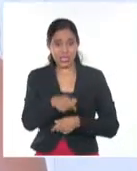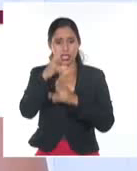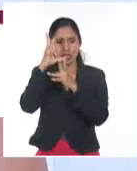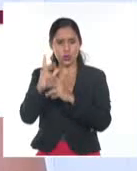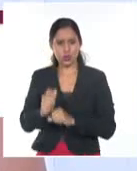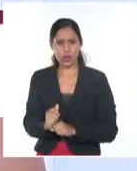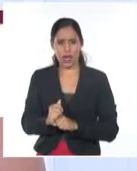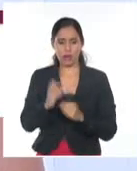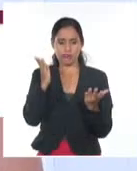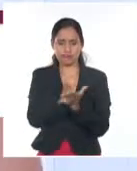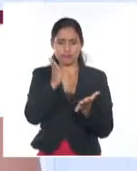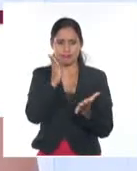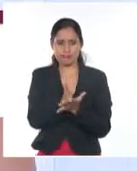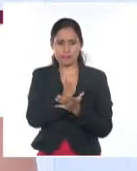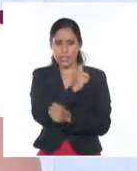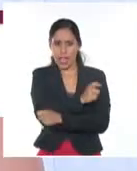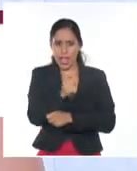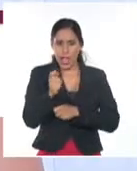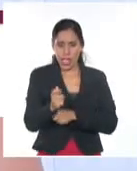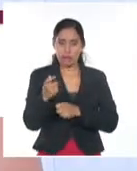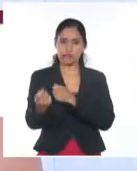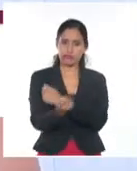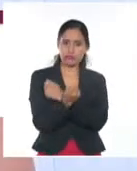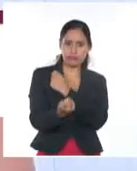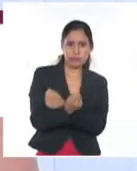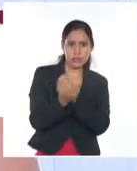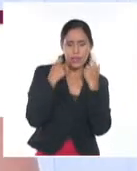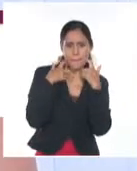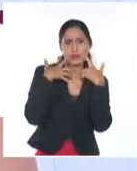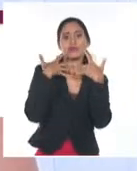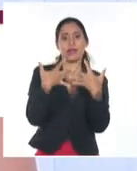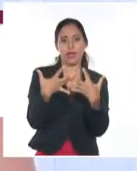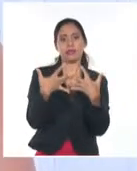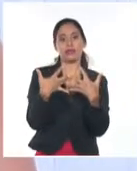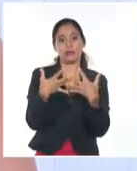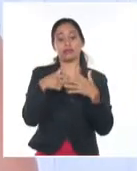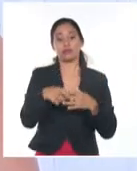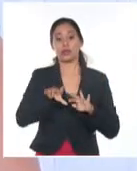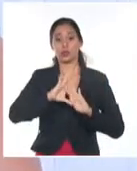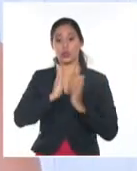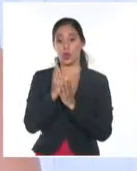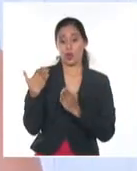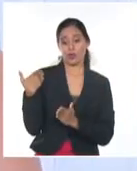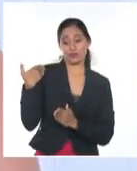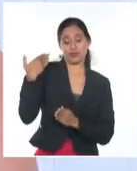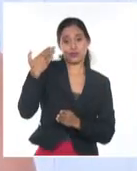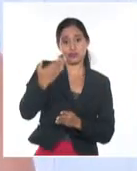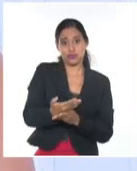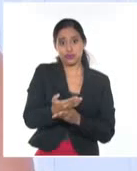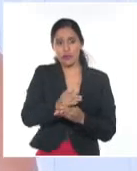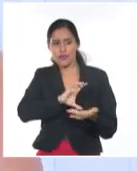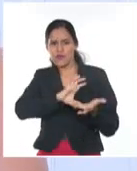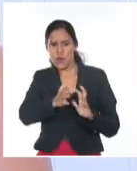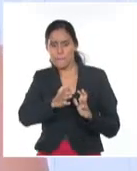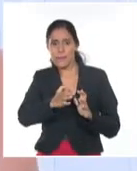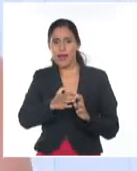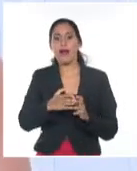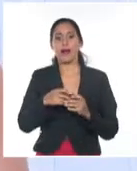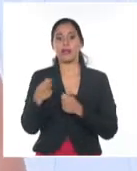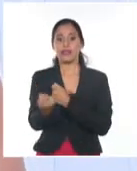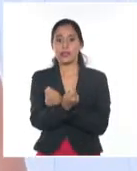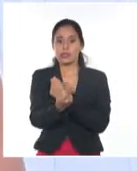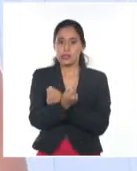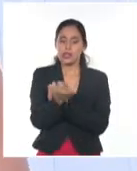de muchas clases bien dadas, el profesorado es maravilloso. Todo es maravilloso, su forma de enseñar es